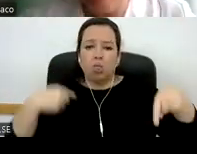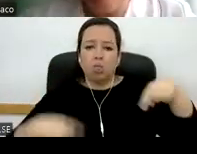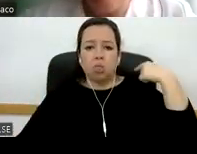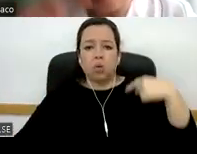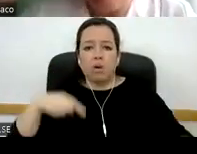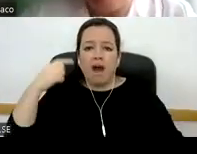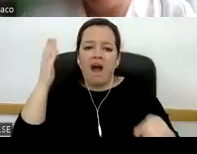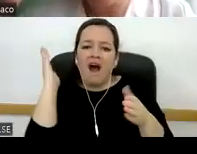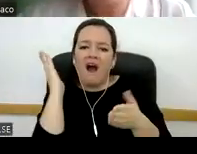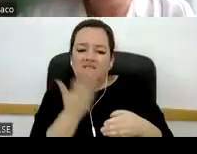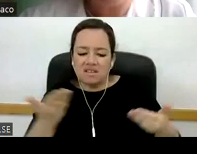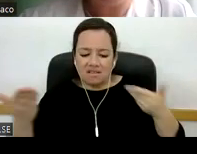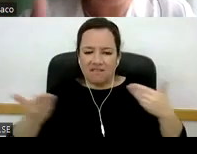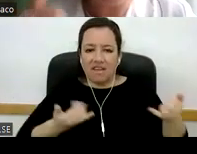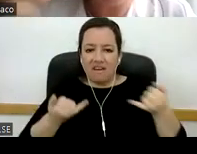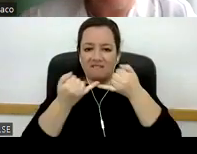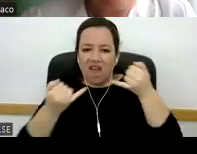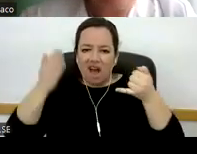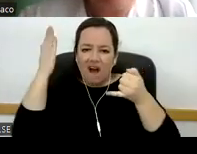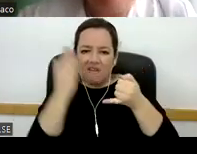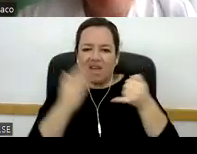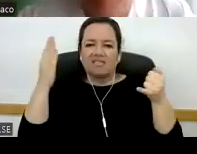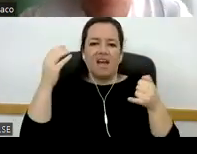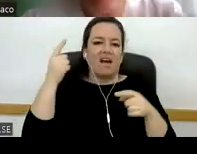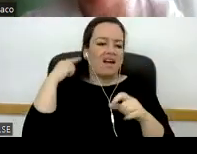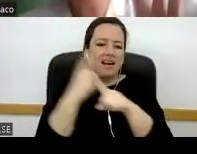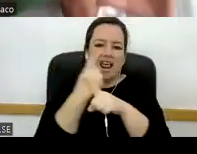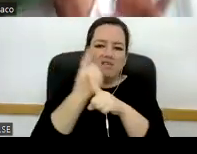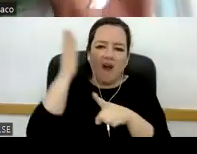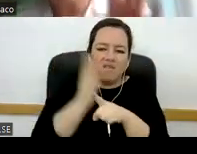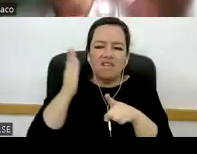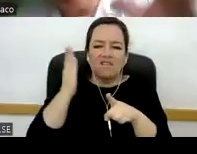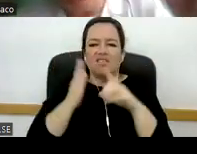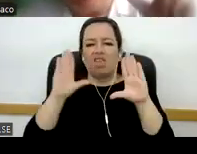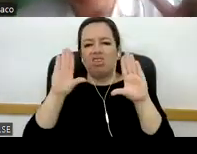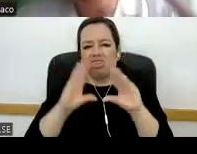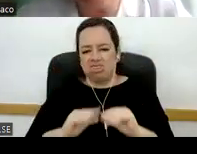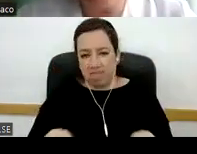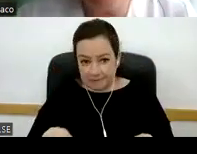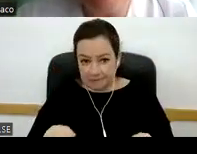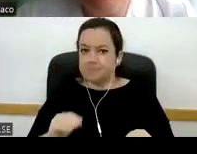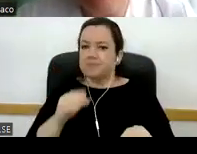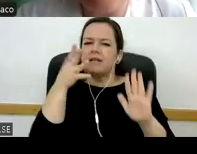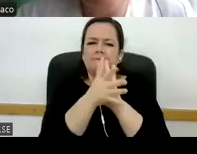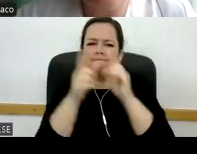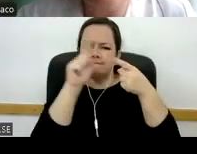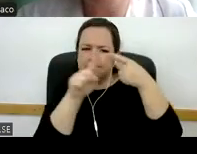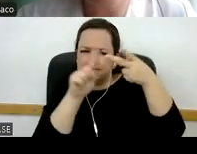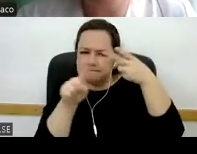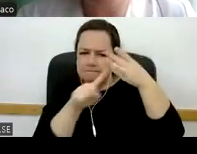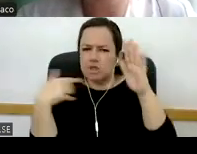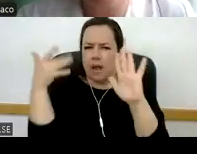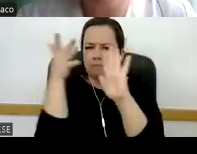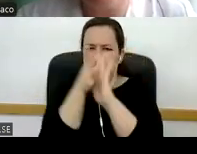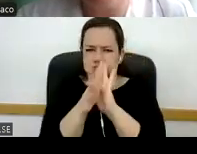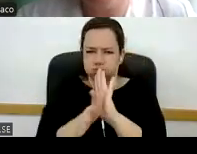nivel de vasos, a nivel de nervios y demás. Vale, pero como os decía, vamos a ir repasando cada uno de los factores de riesgo cardiovascular y